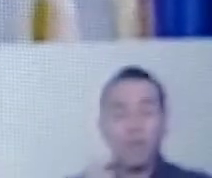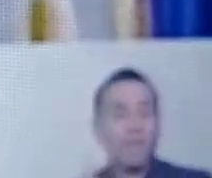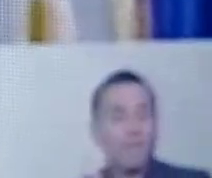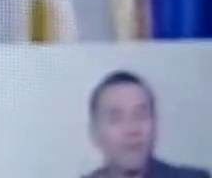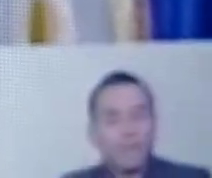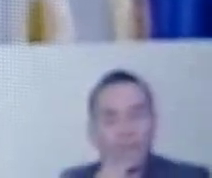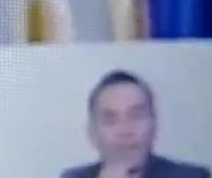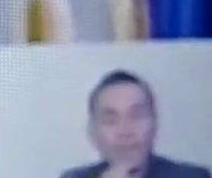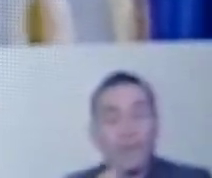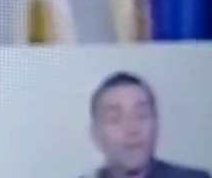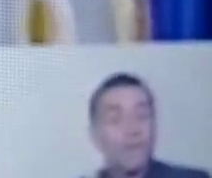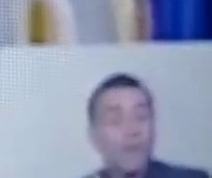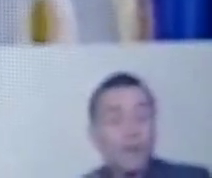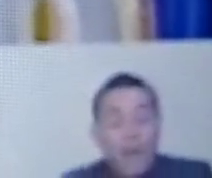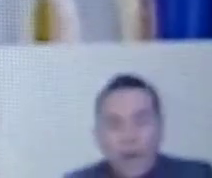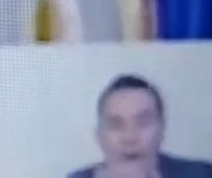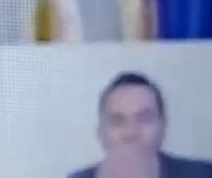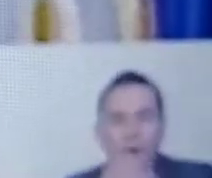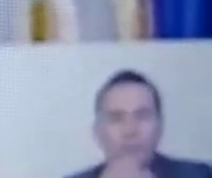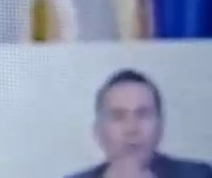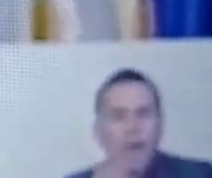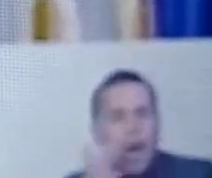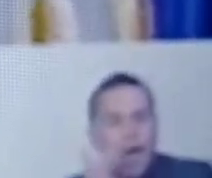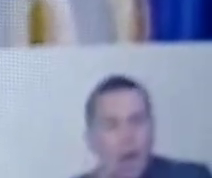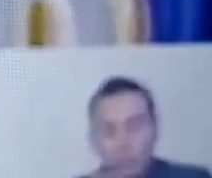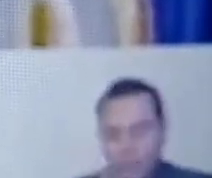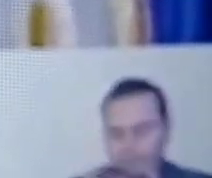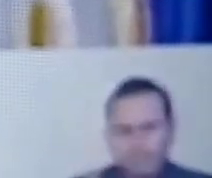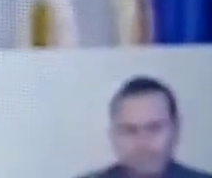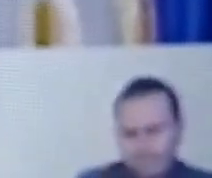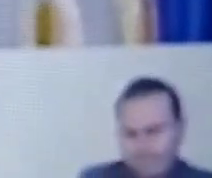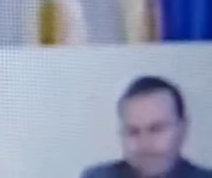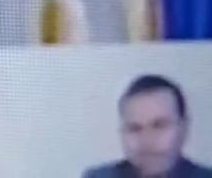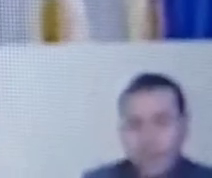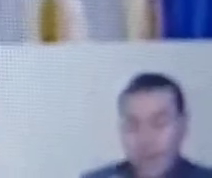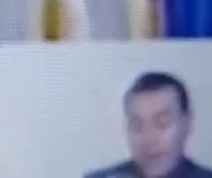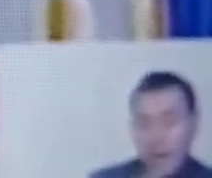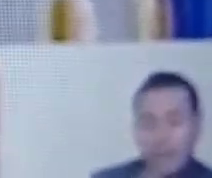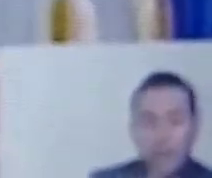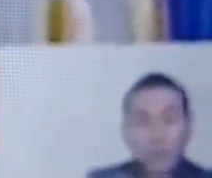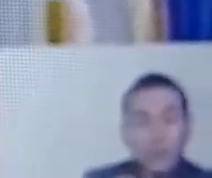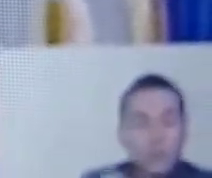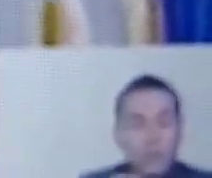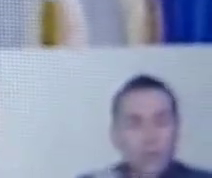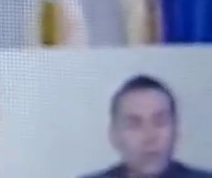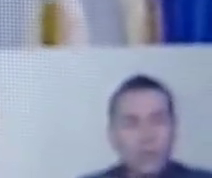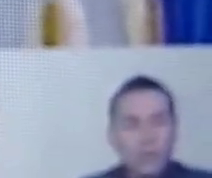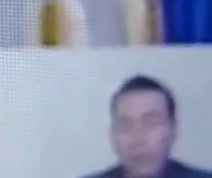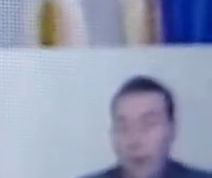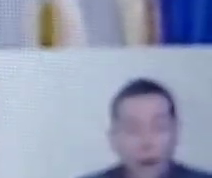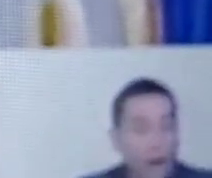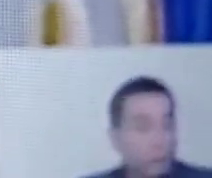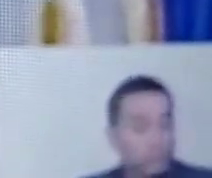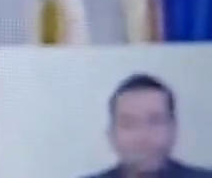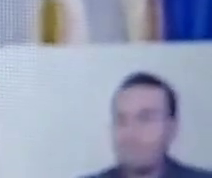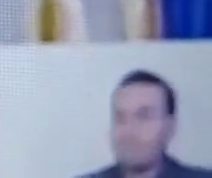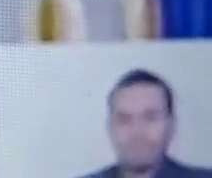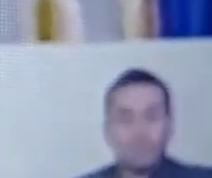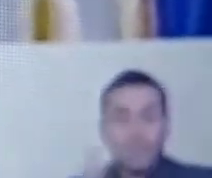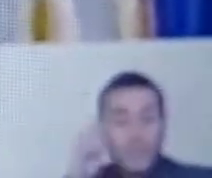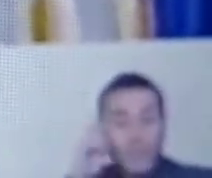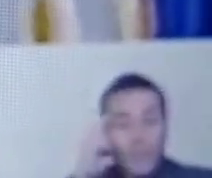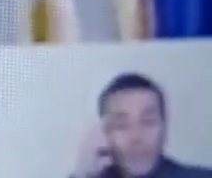agua potable. Un mundo en el que si alguien quiere hacer las cosas diferentes, se le ataca, en lugar de guiarlo y ayudarlo a crear su camino. Un camino